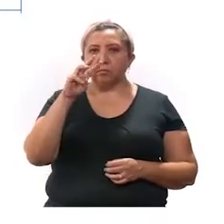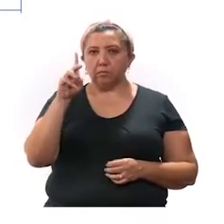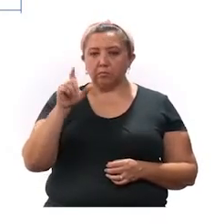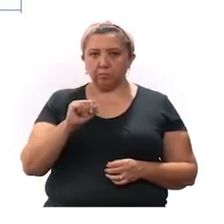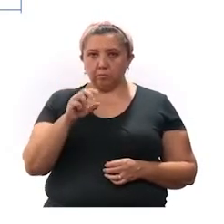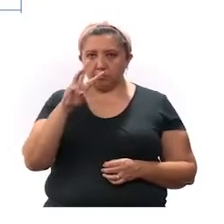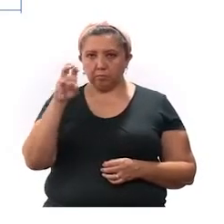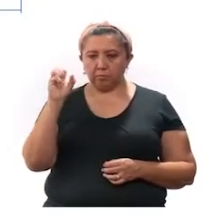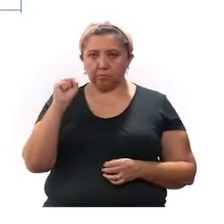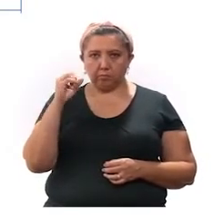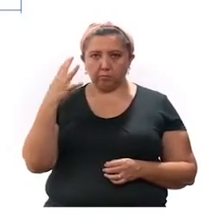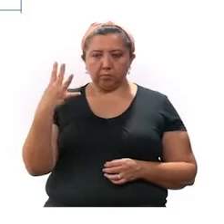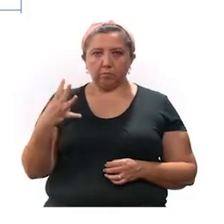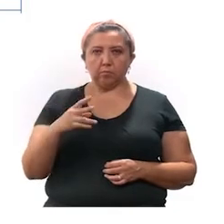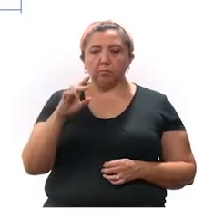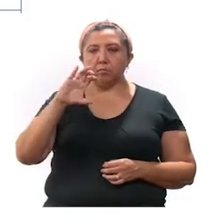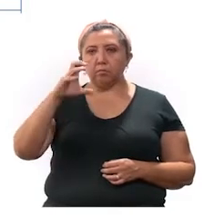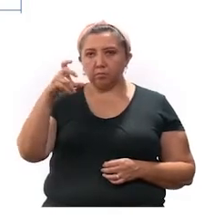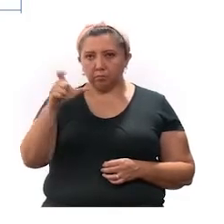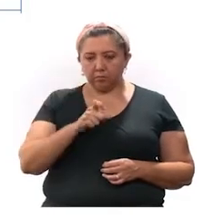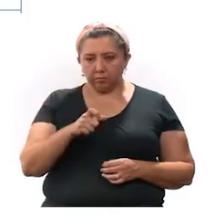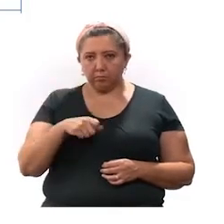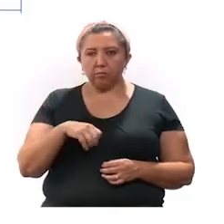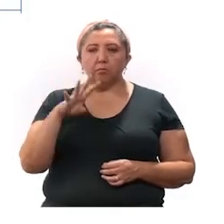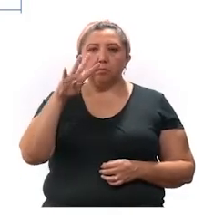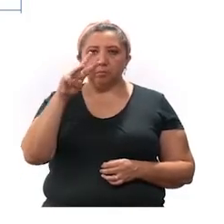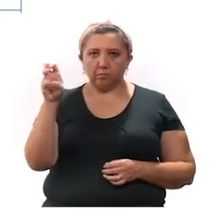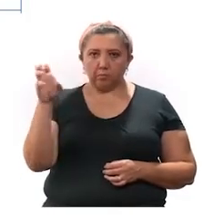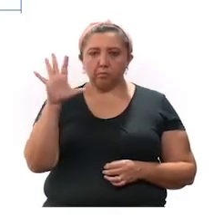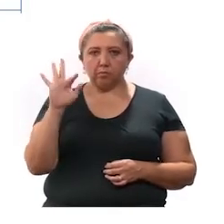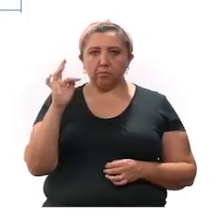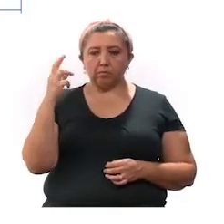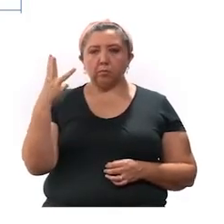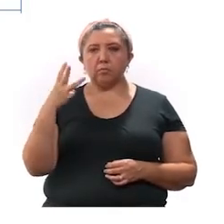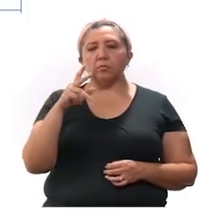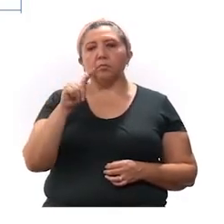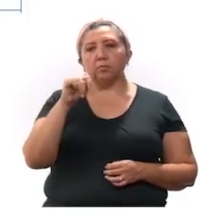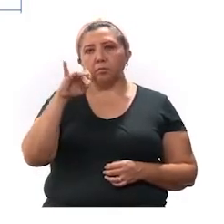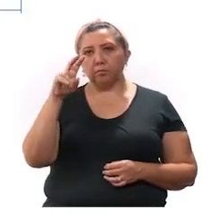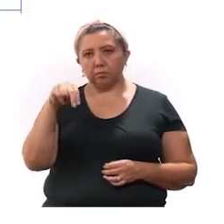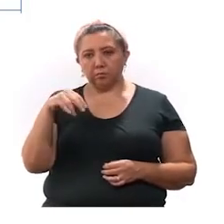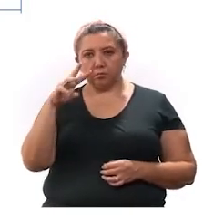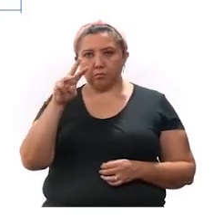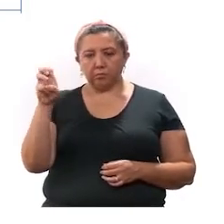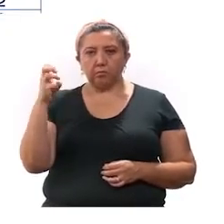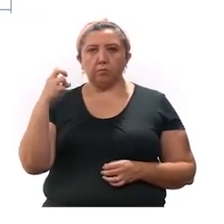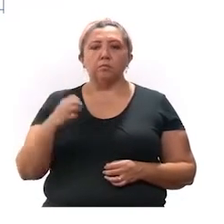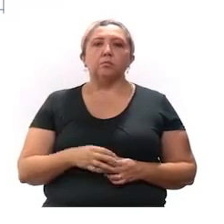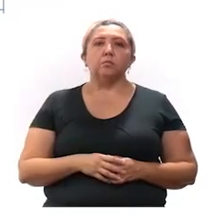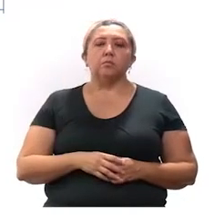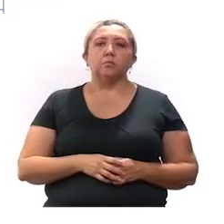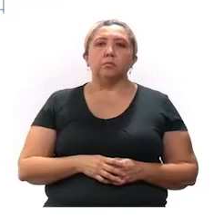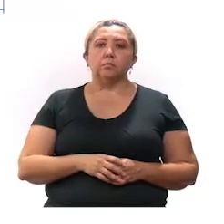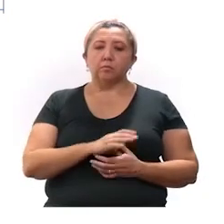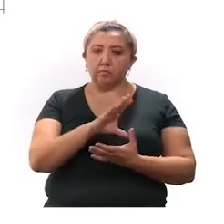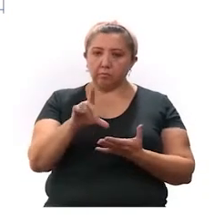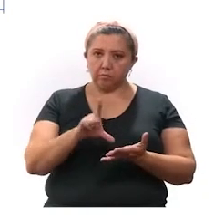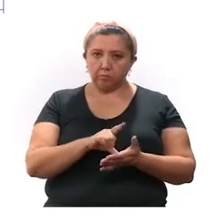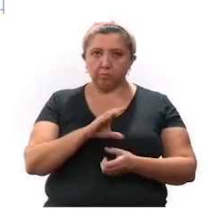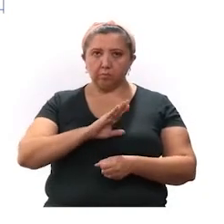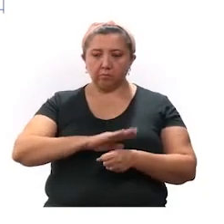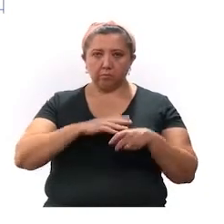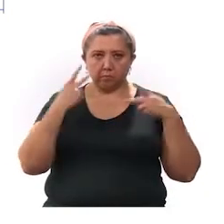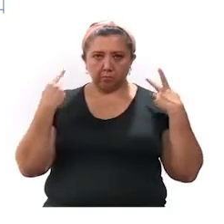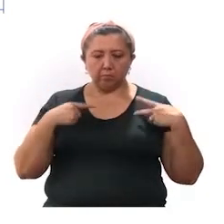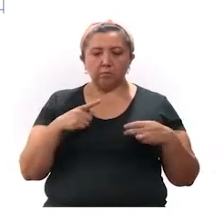Temozón, 364, Chemash, 343, Tinum, 313. Las colonias de Mérida